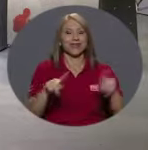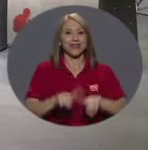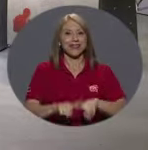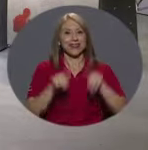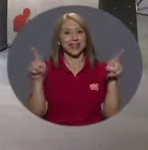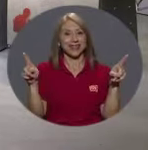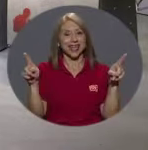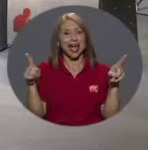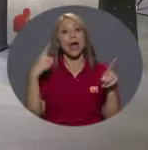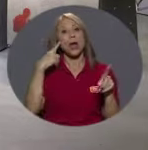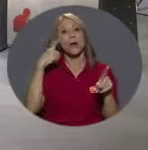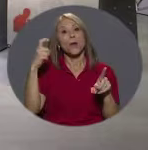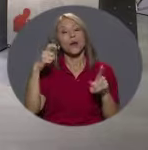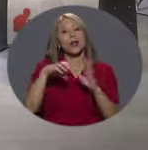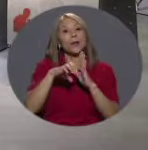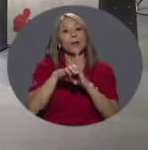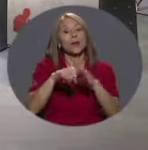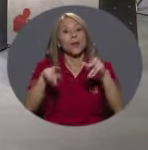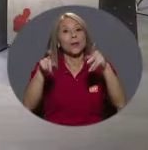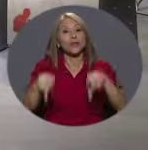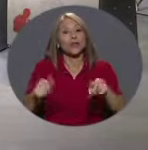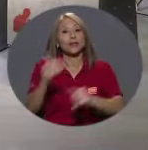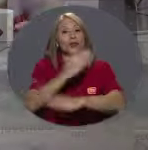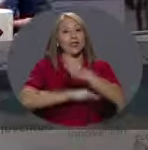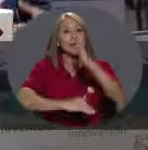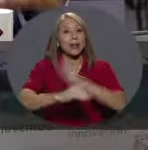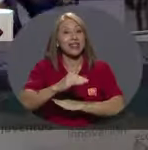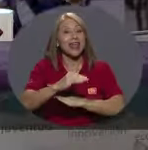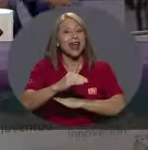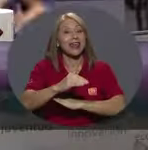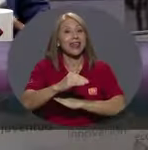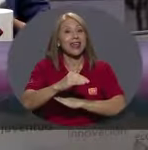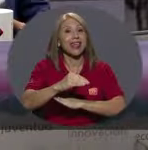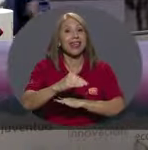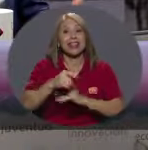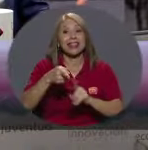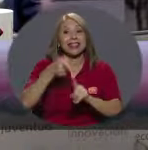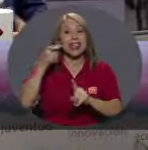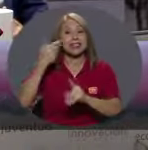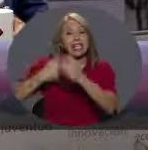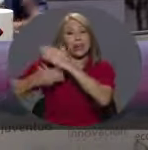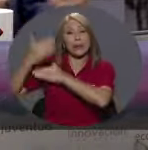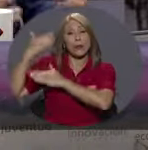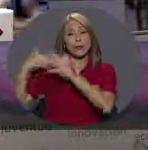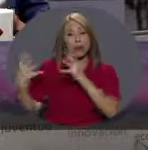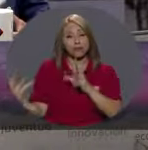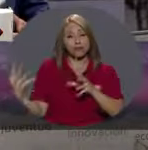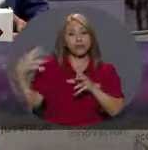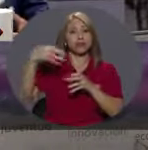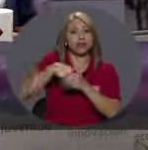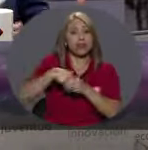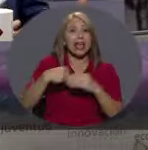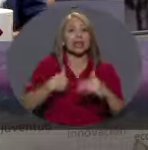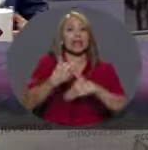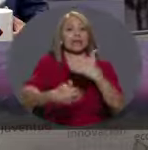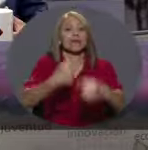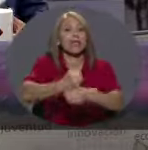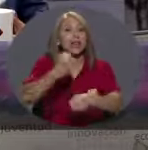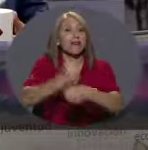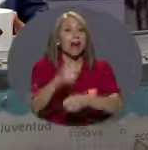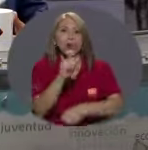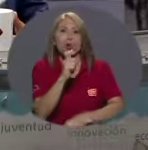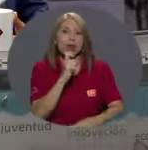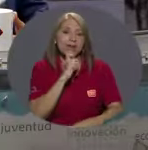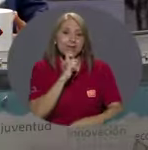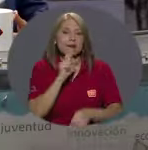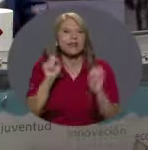se integran a las personas con discapacidad, cuando ya llegan al ámbito laboral, pues no se les va a dificultar y entonces ahí podríamos